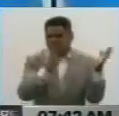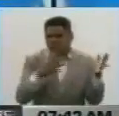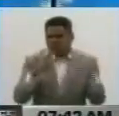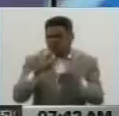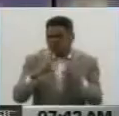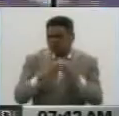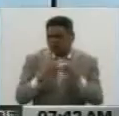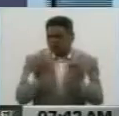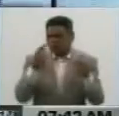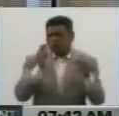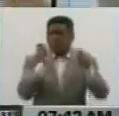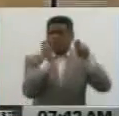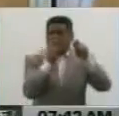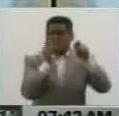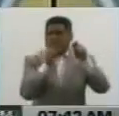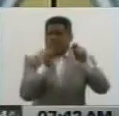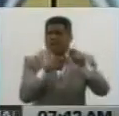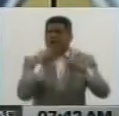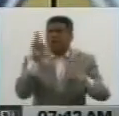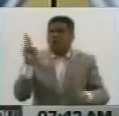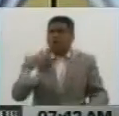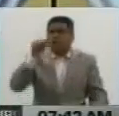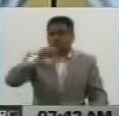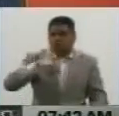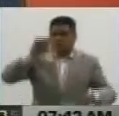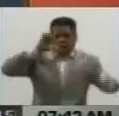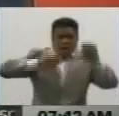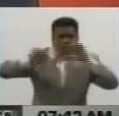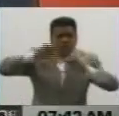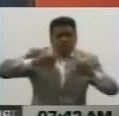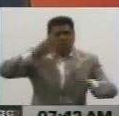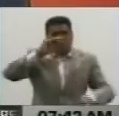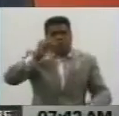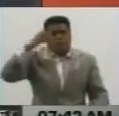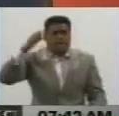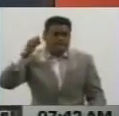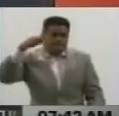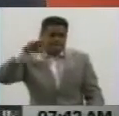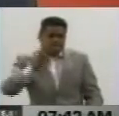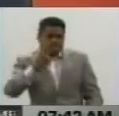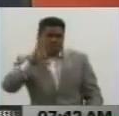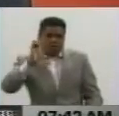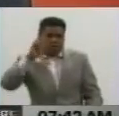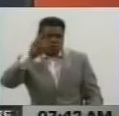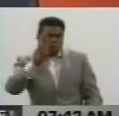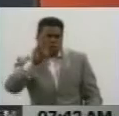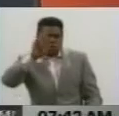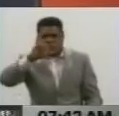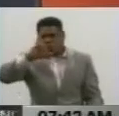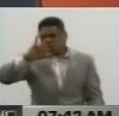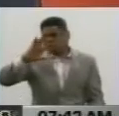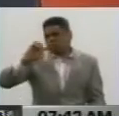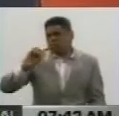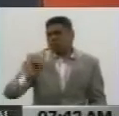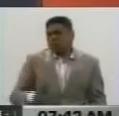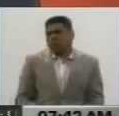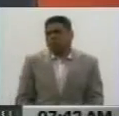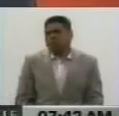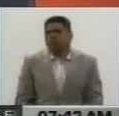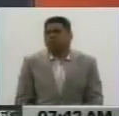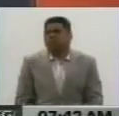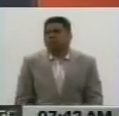producto del uso también del mercurio en ciertas acciones? Bueno, mira, parte de un hecho histórico, ¿no? Hoy en día el